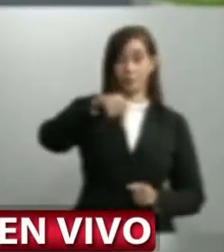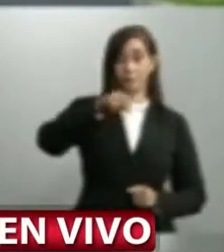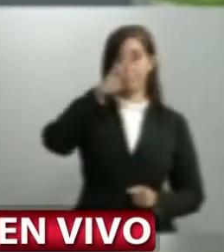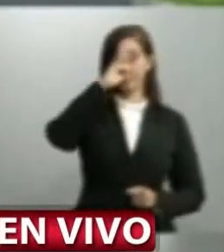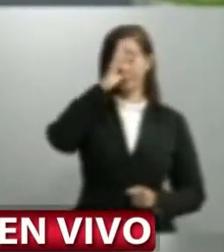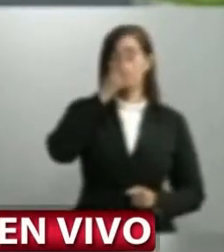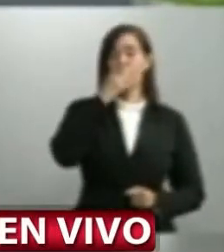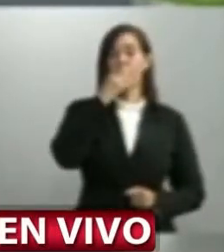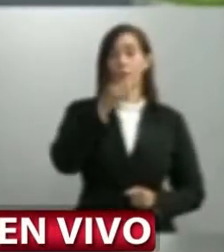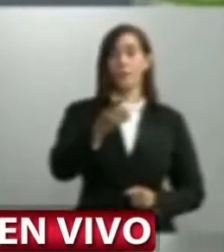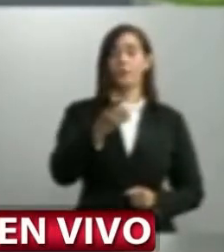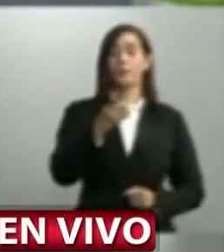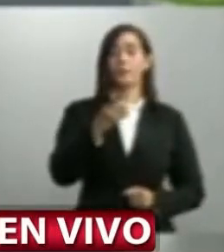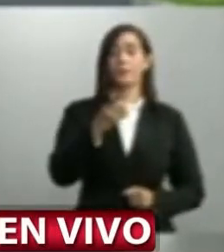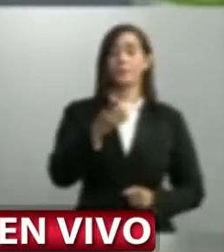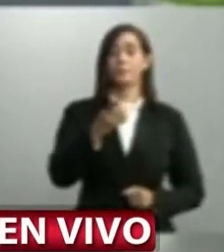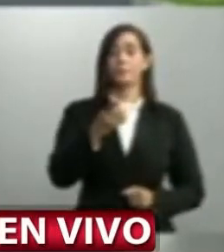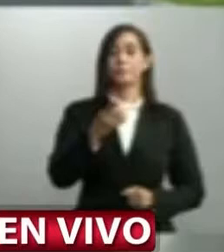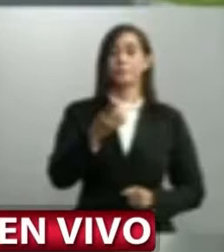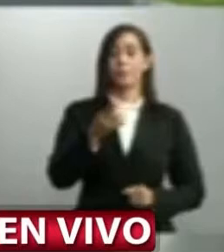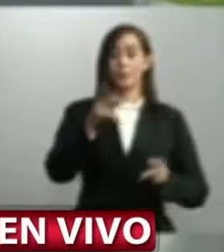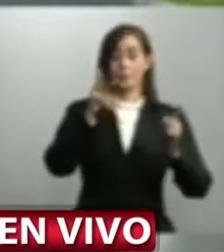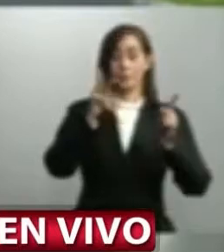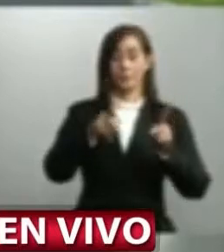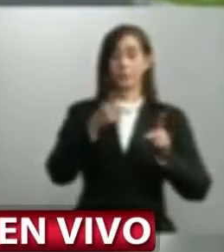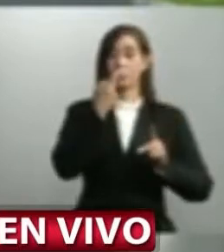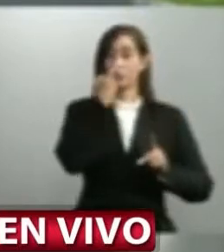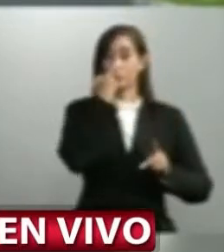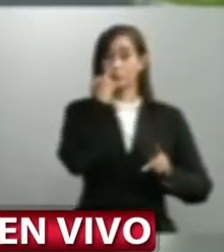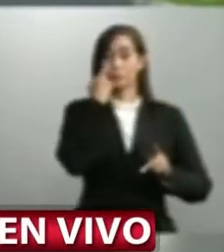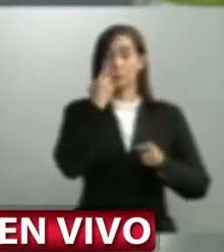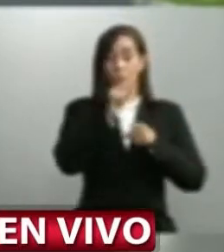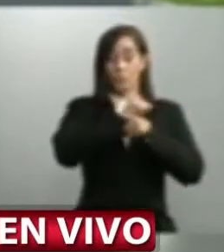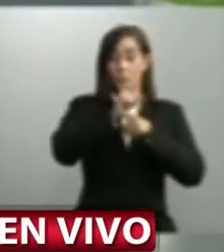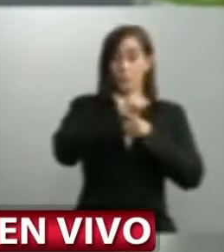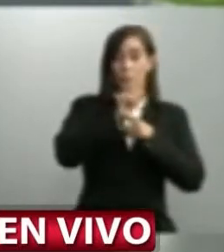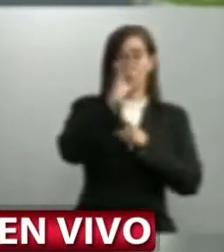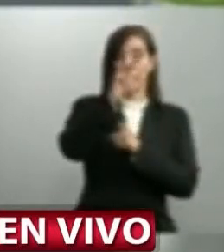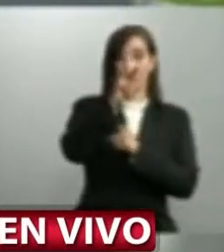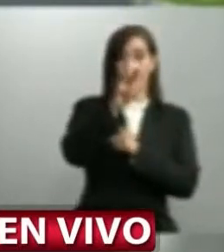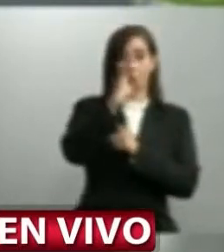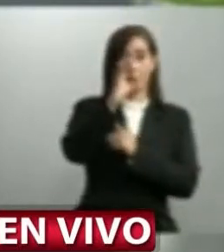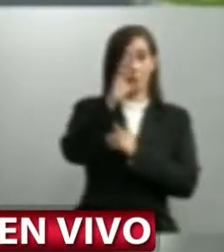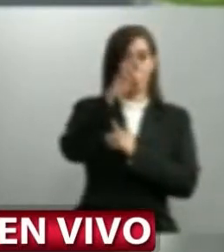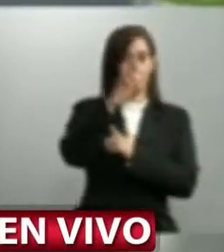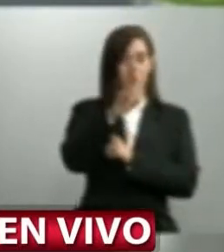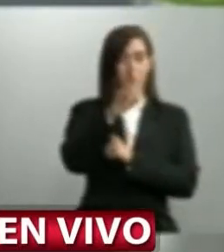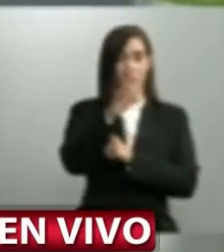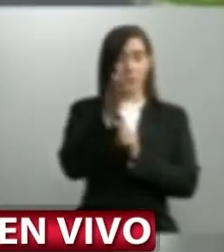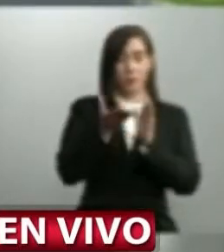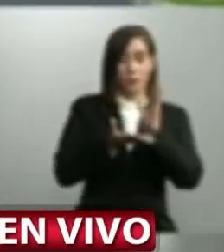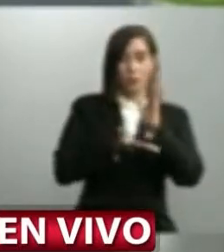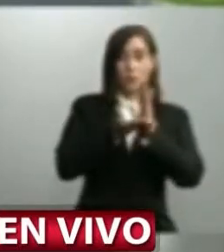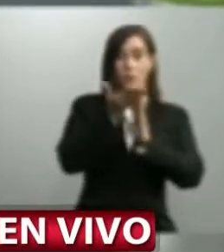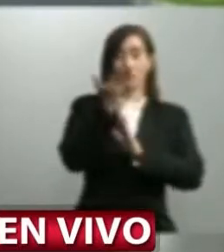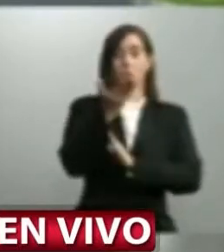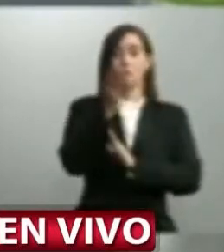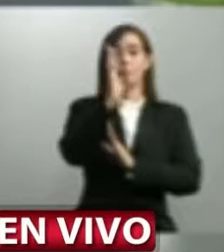Dominicana, el número de muestras procesadas de PCR asciende